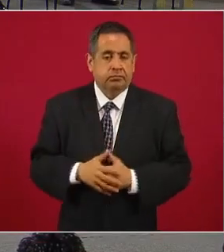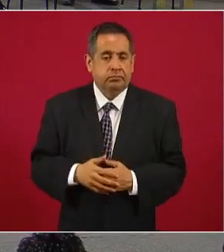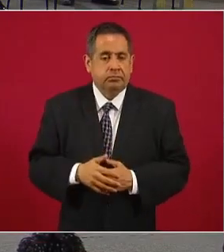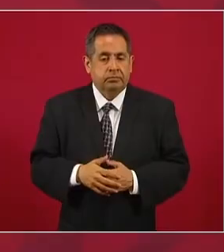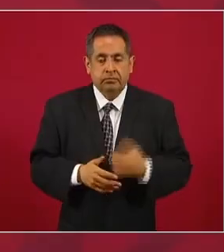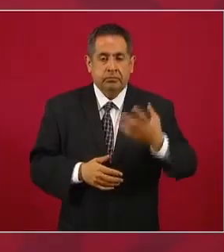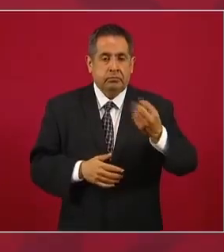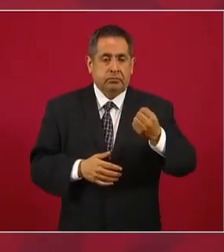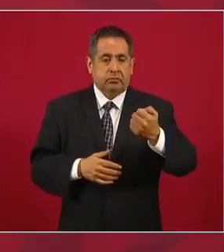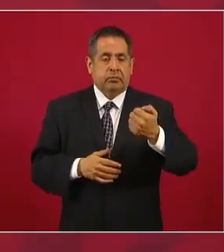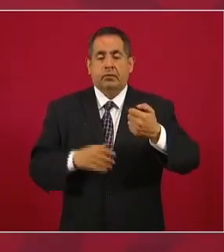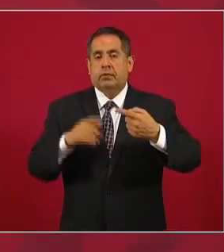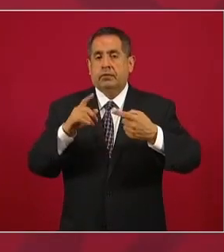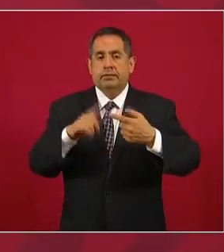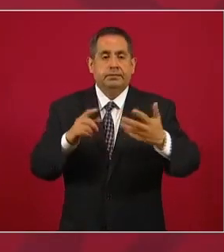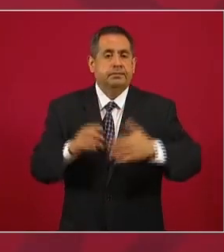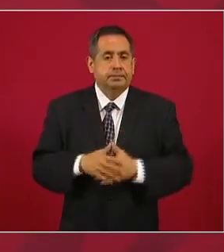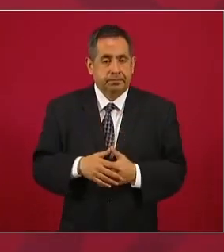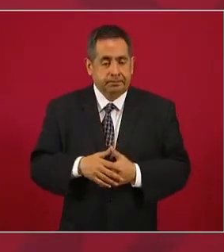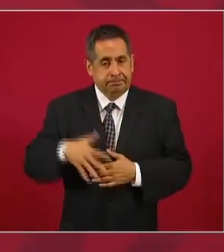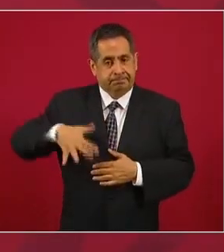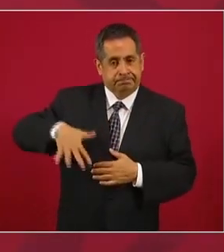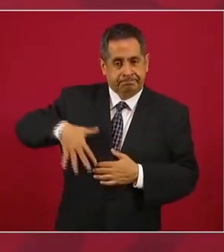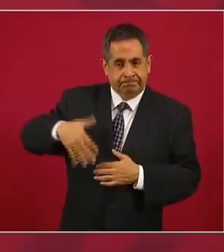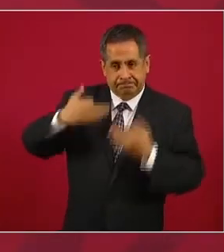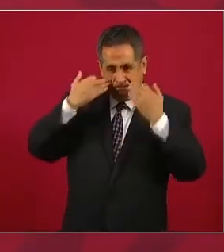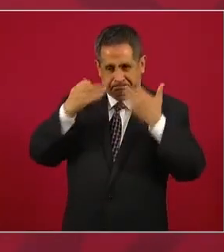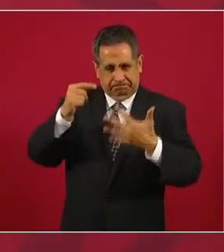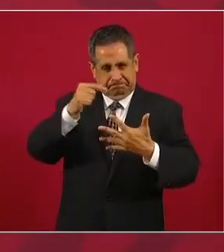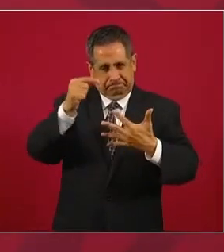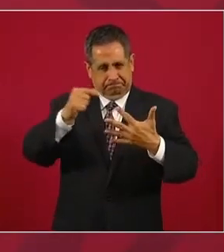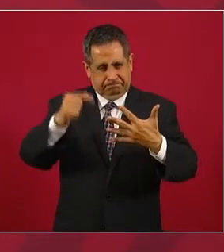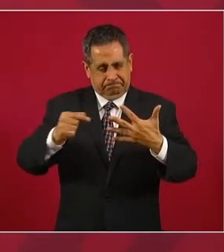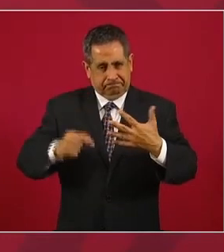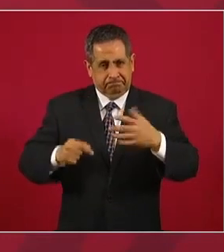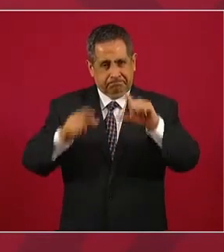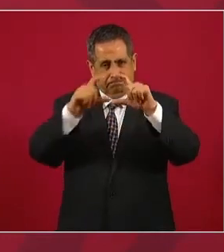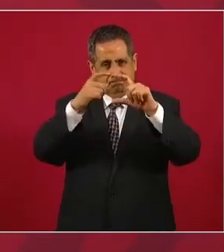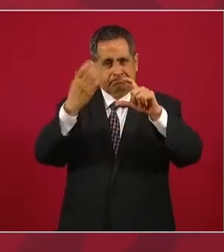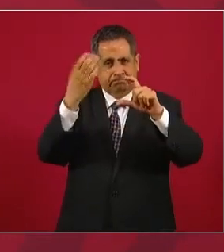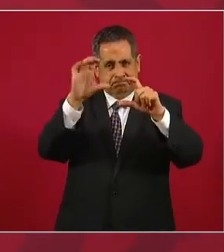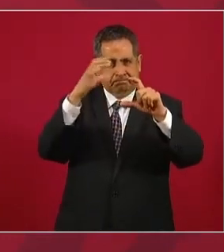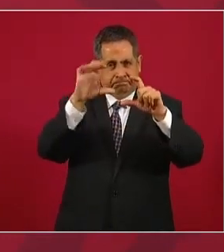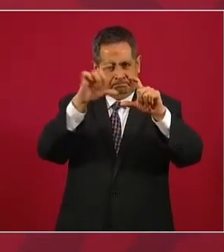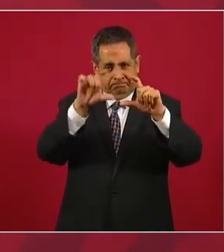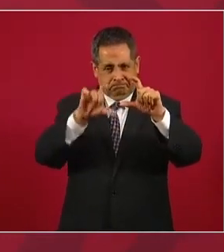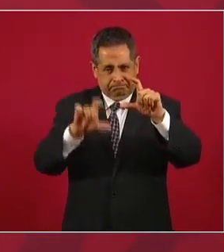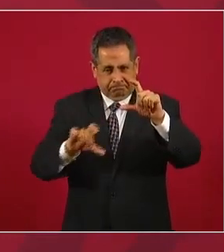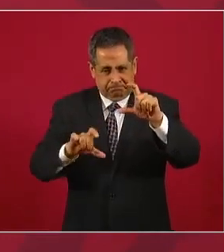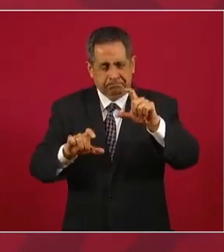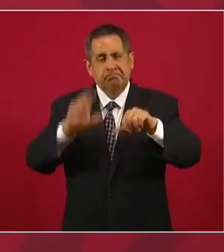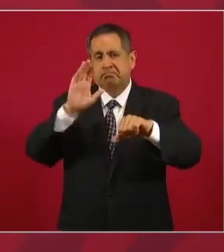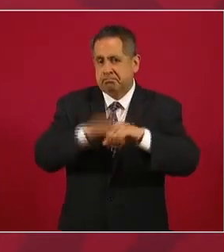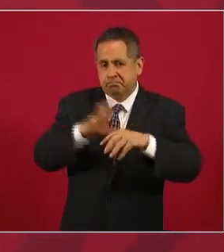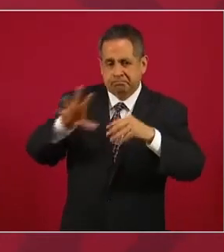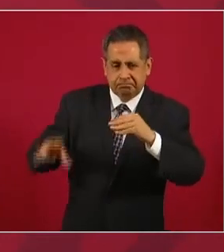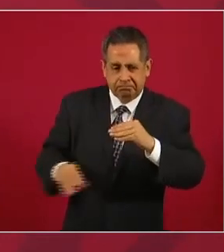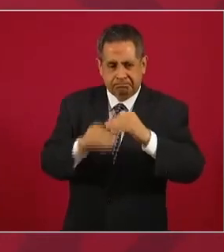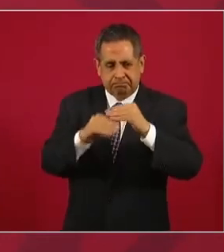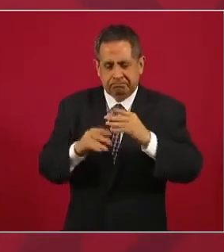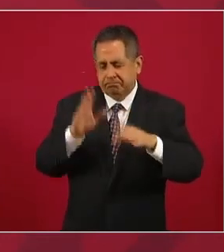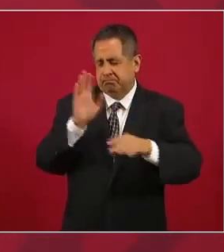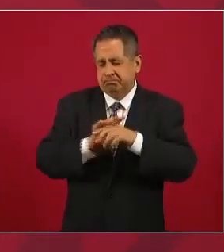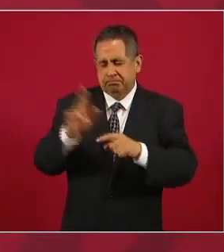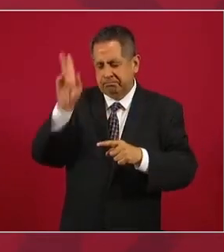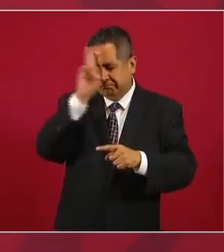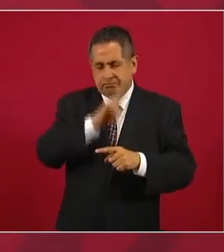Noveno, los hechos referidos en los párrafos anteriores, más muchas otras